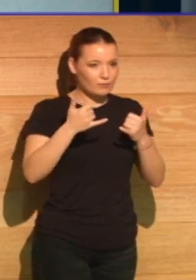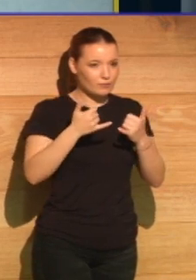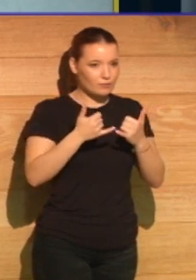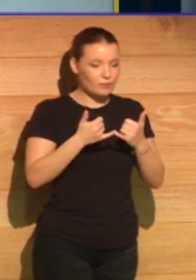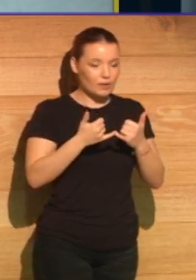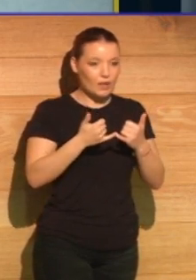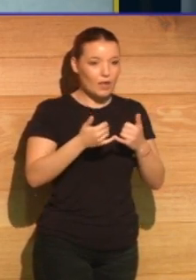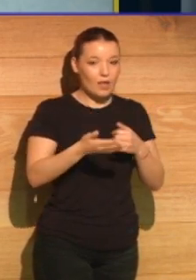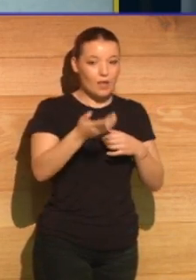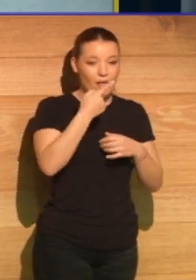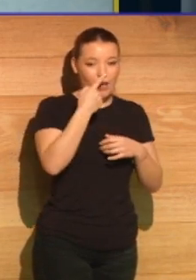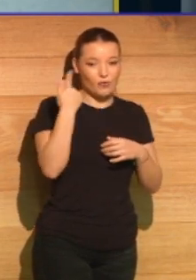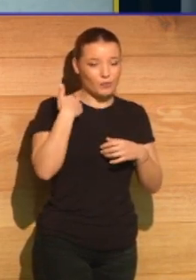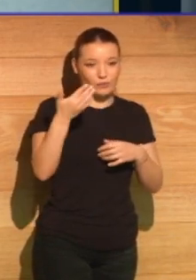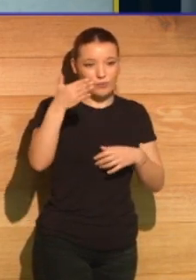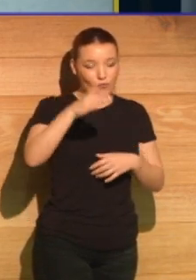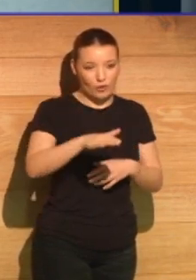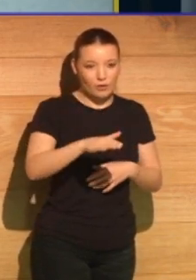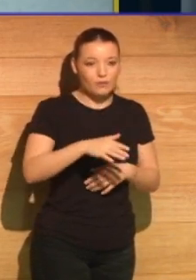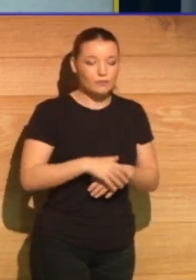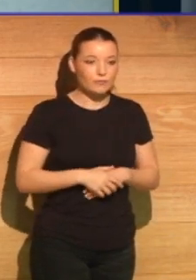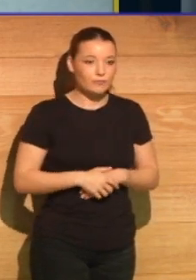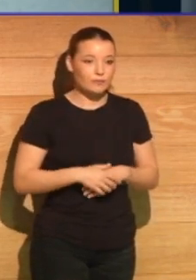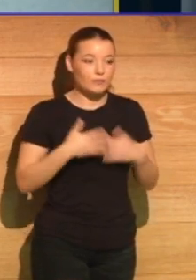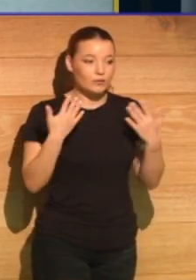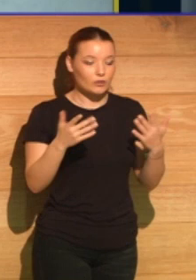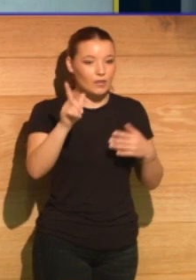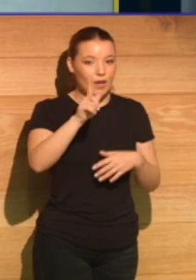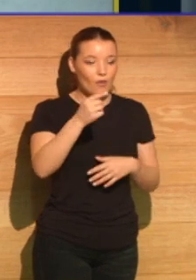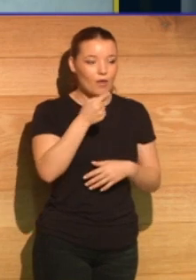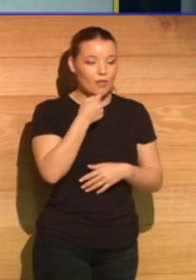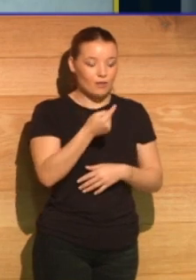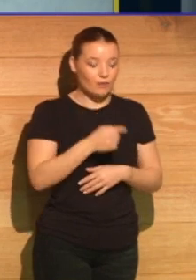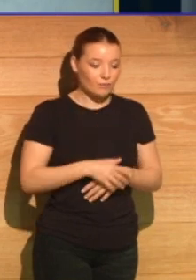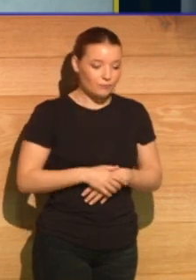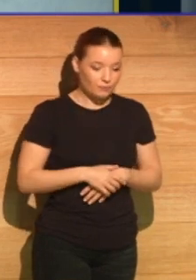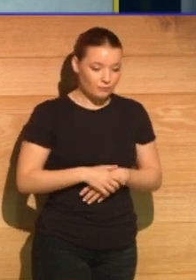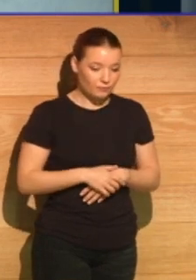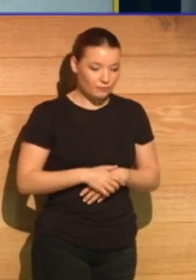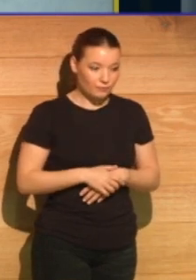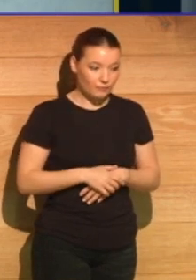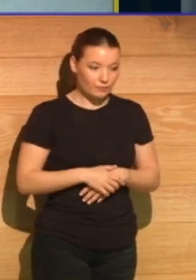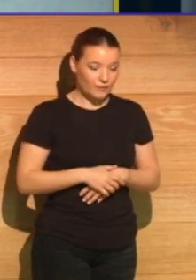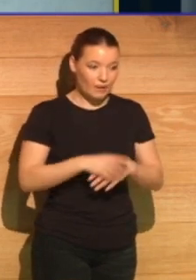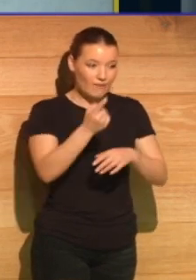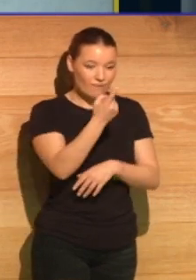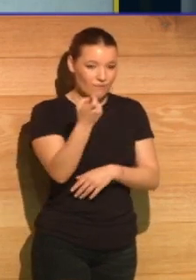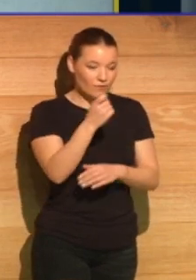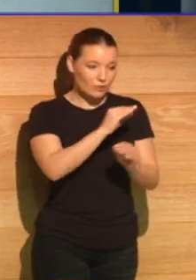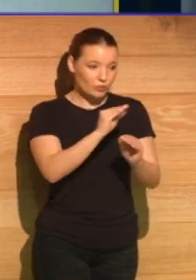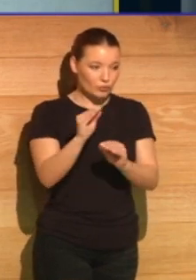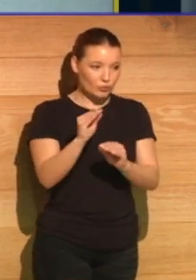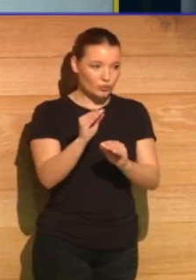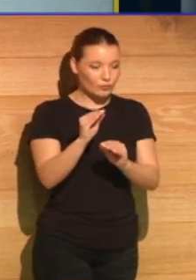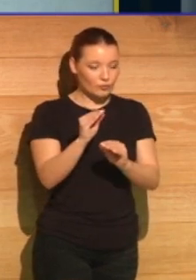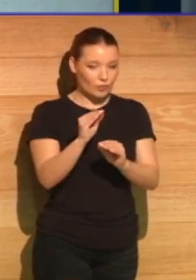murió el año pasado. Entonces, Laura escribe: tu ausencia produce